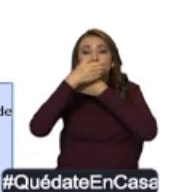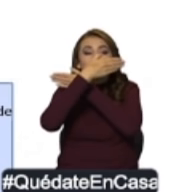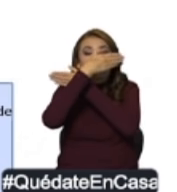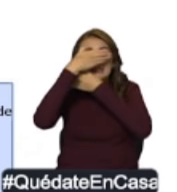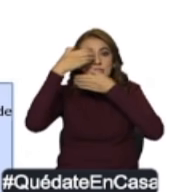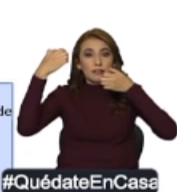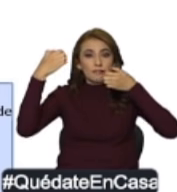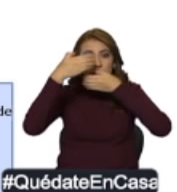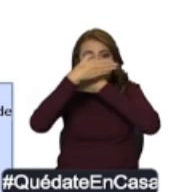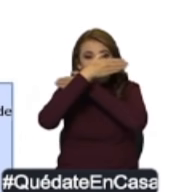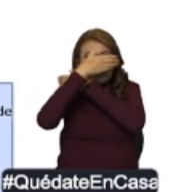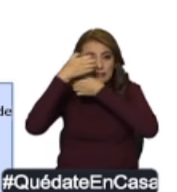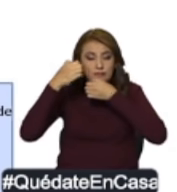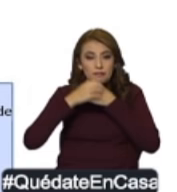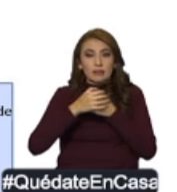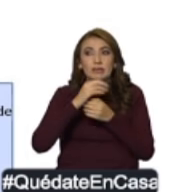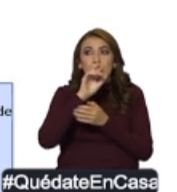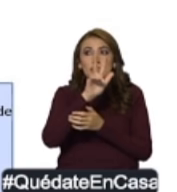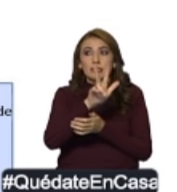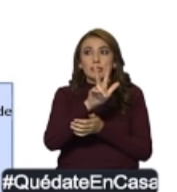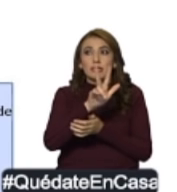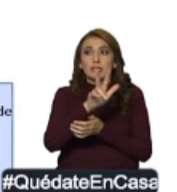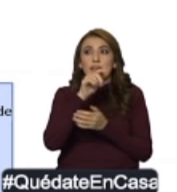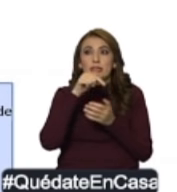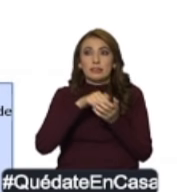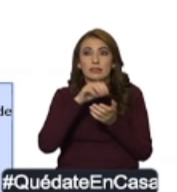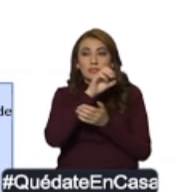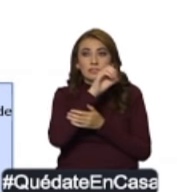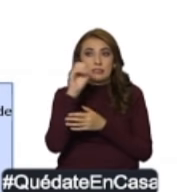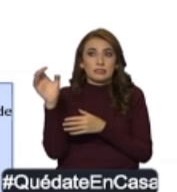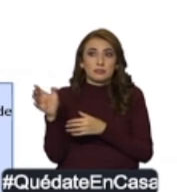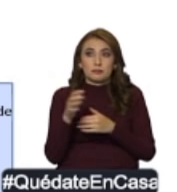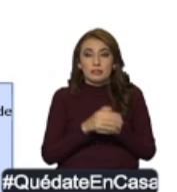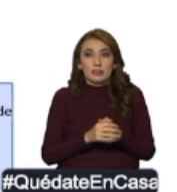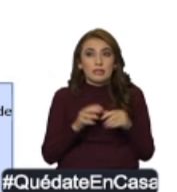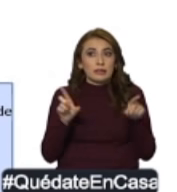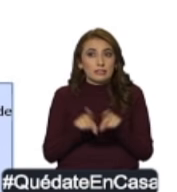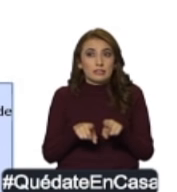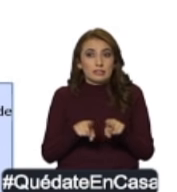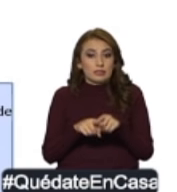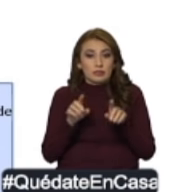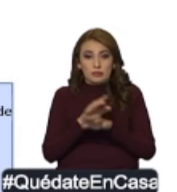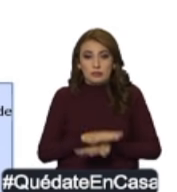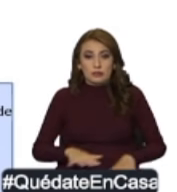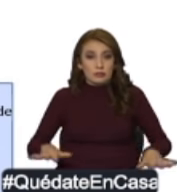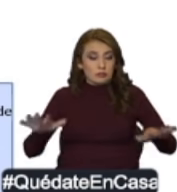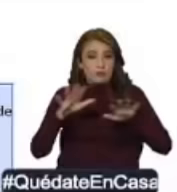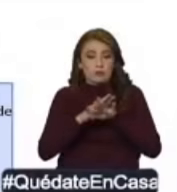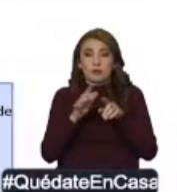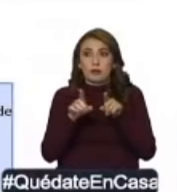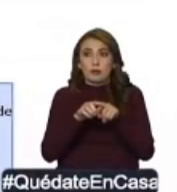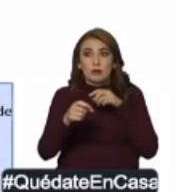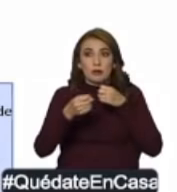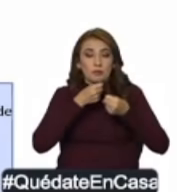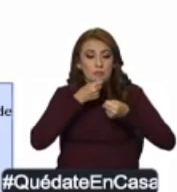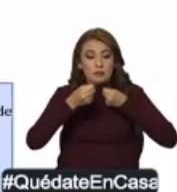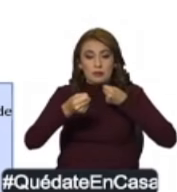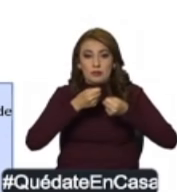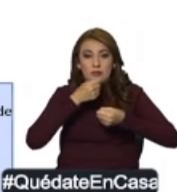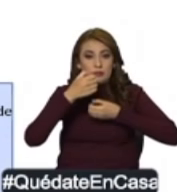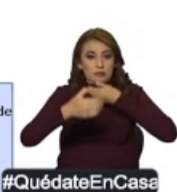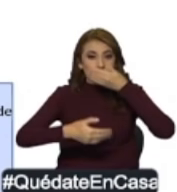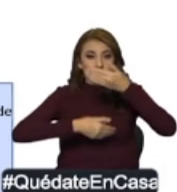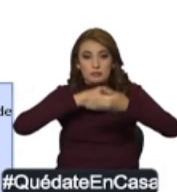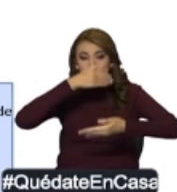ya, asociados a compras, asociados a fraudes por diferentes medios de pago y